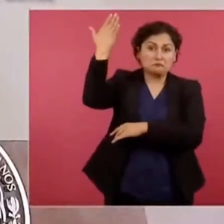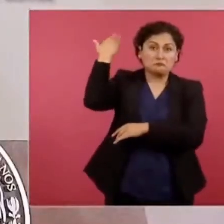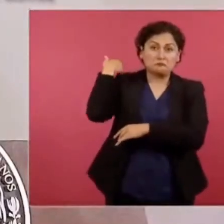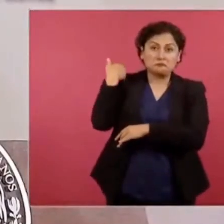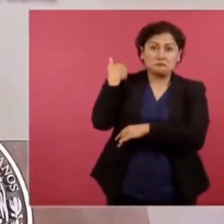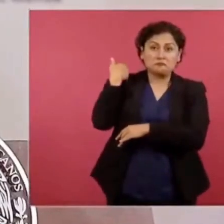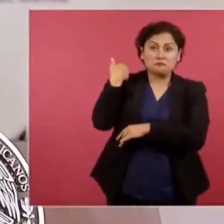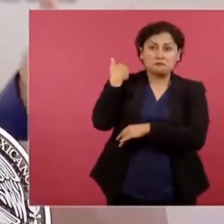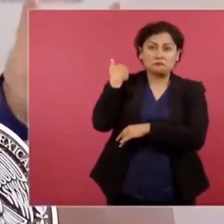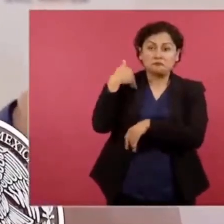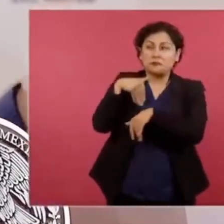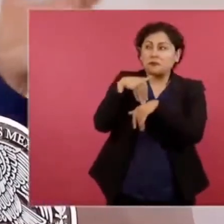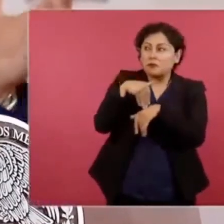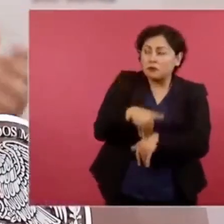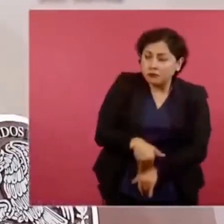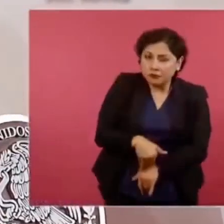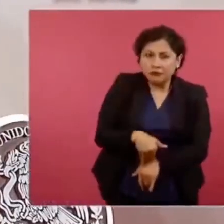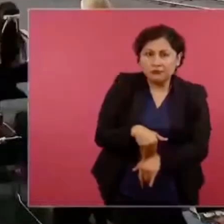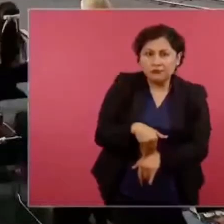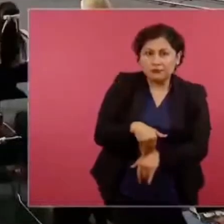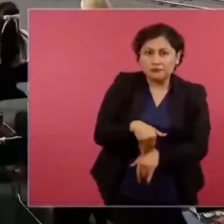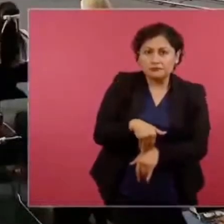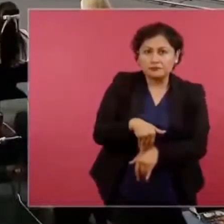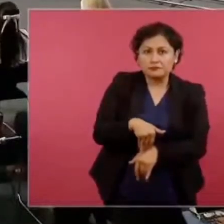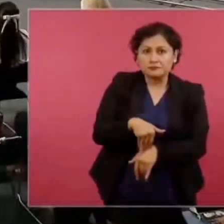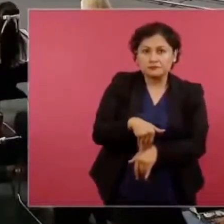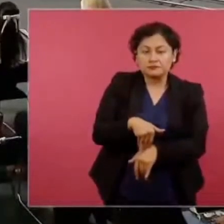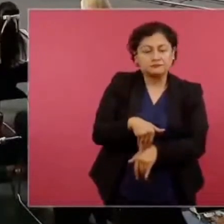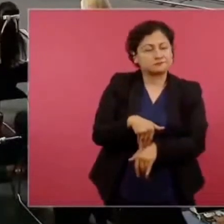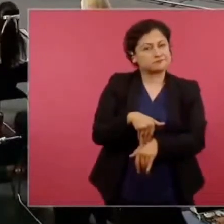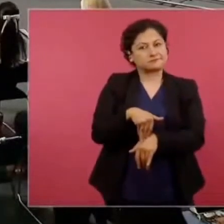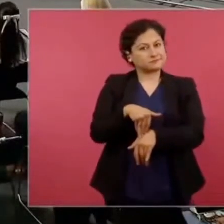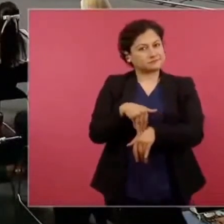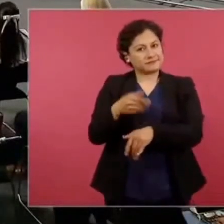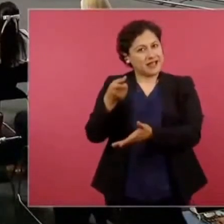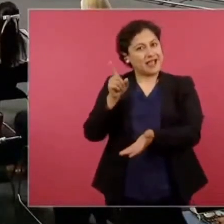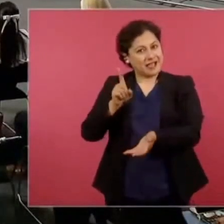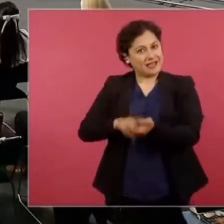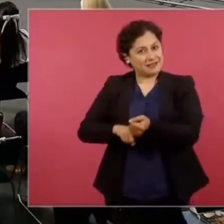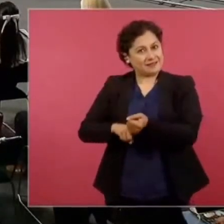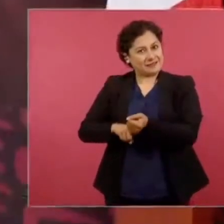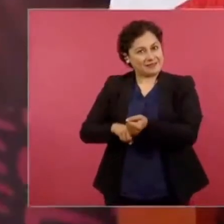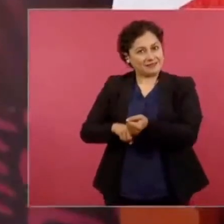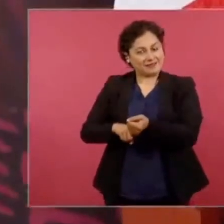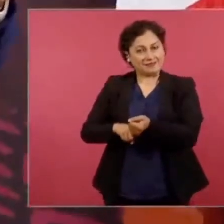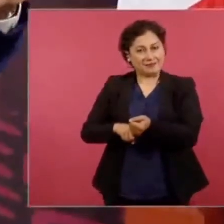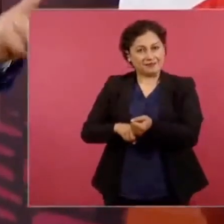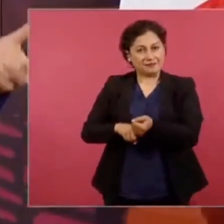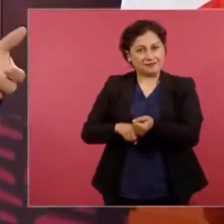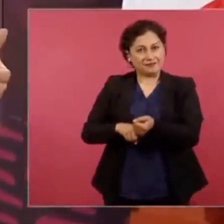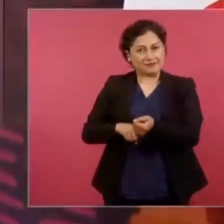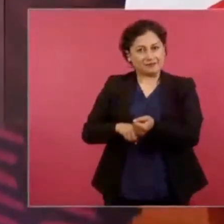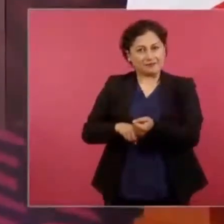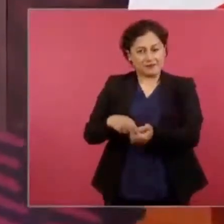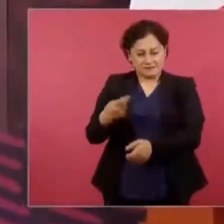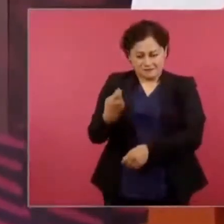que fueron las que nos dieron hasta ahora nuestra